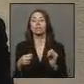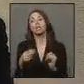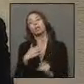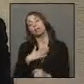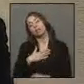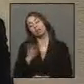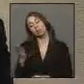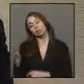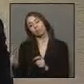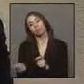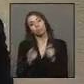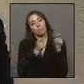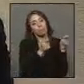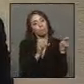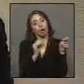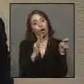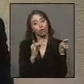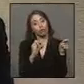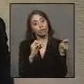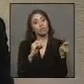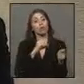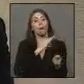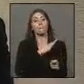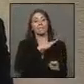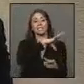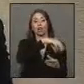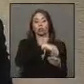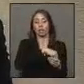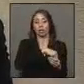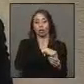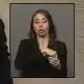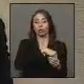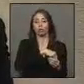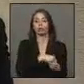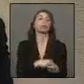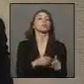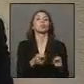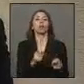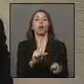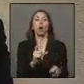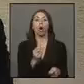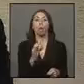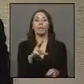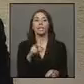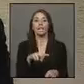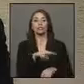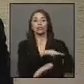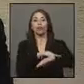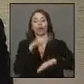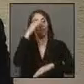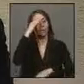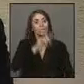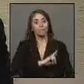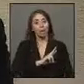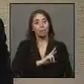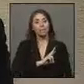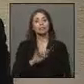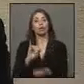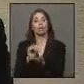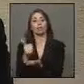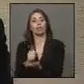llegar un oficio al Ministerio del Interior, particularmente a la Gobernación Provincial de Valparaíso y a la Intendencia Regional